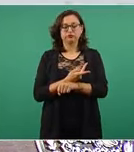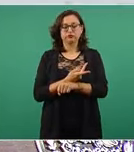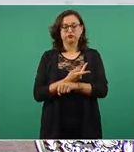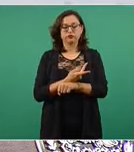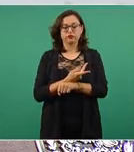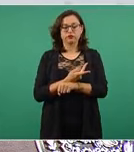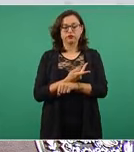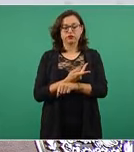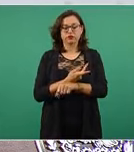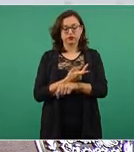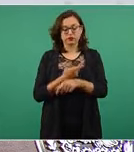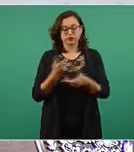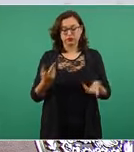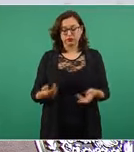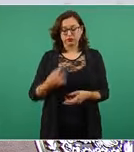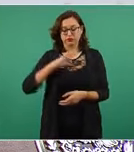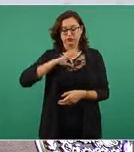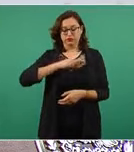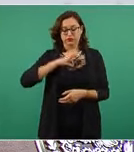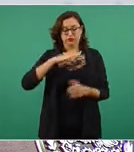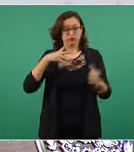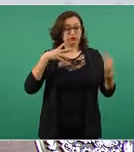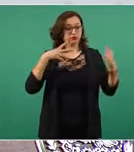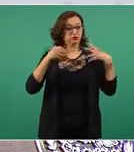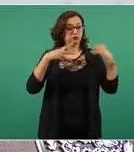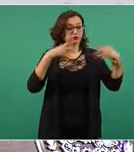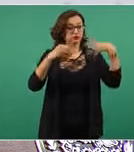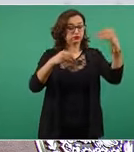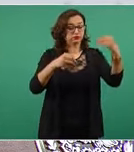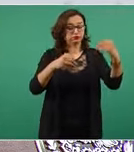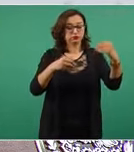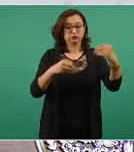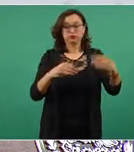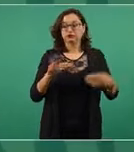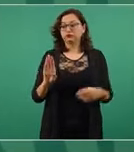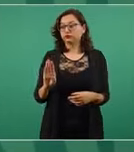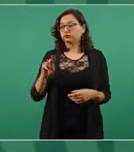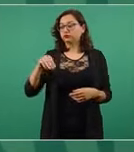la bolsa de valores ha crecido.